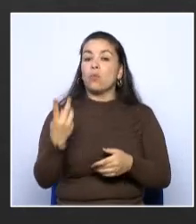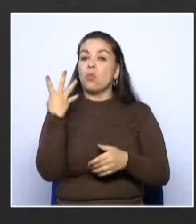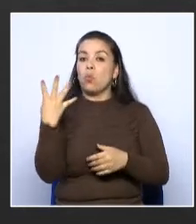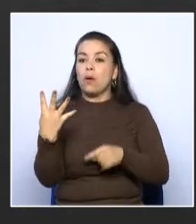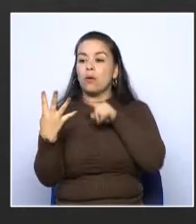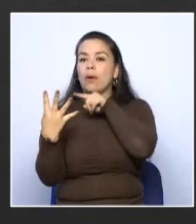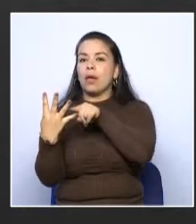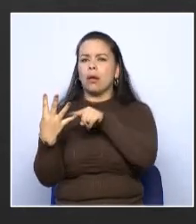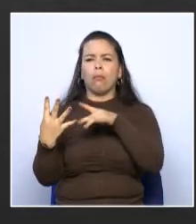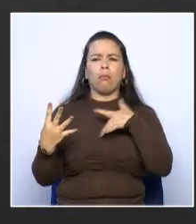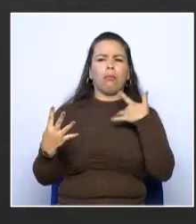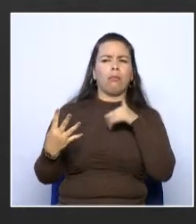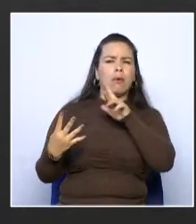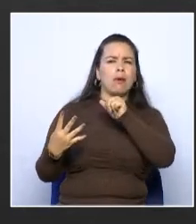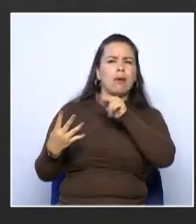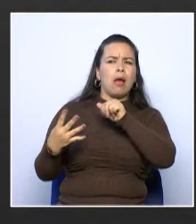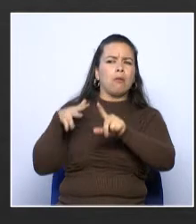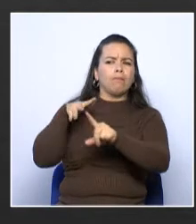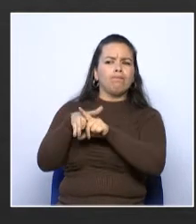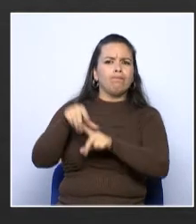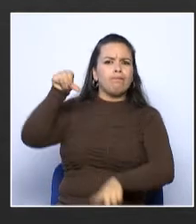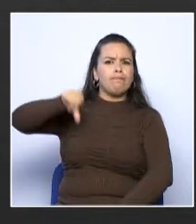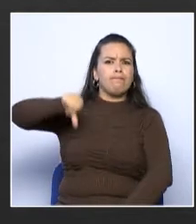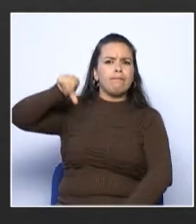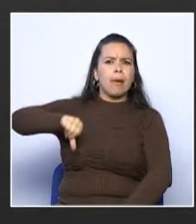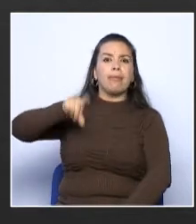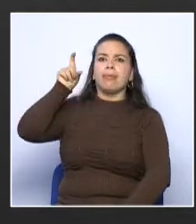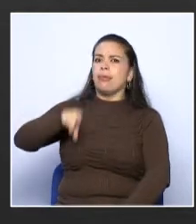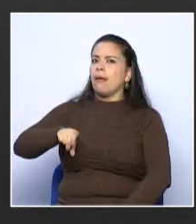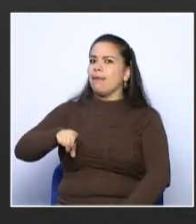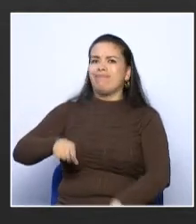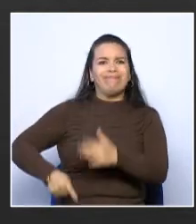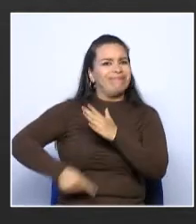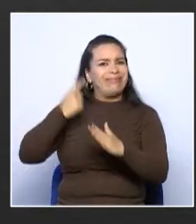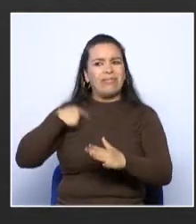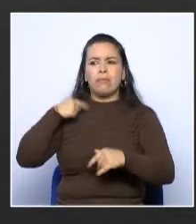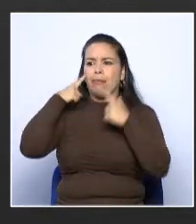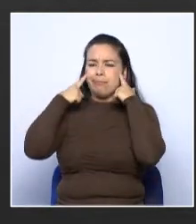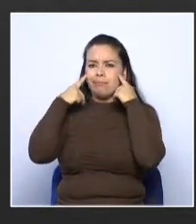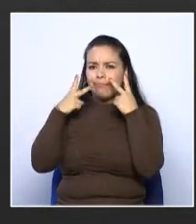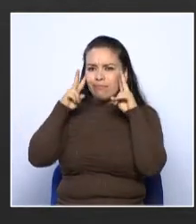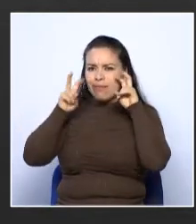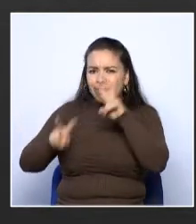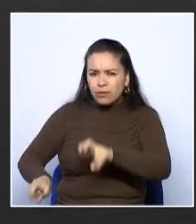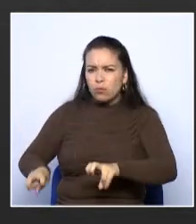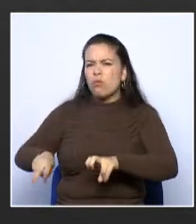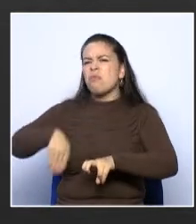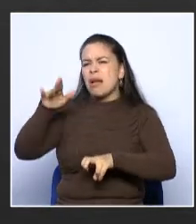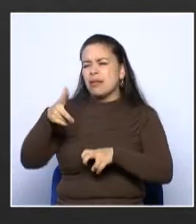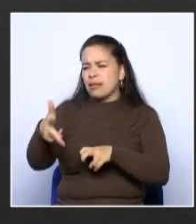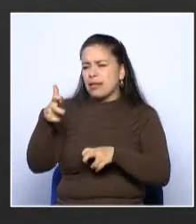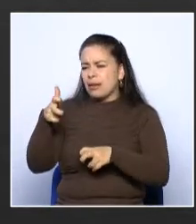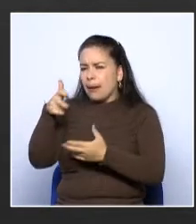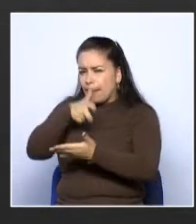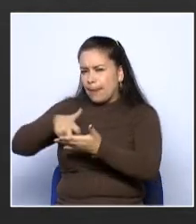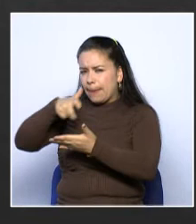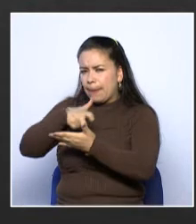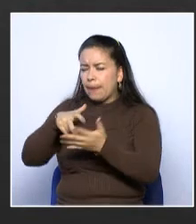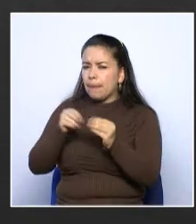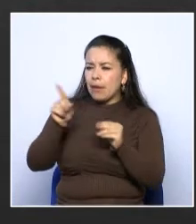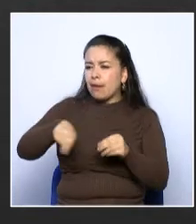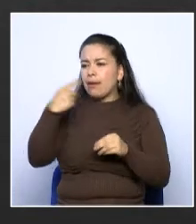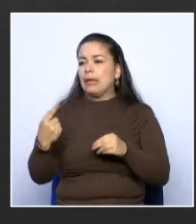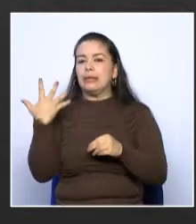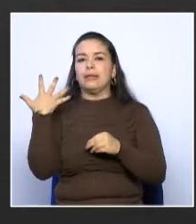que es sospechosa de malignidad, entonces ahí hay que hacer algún otro estudio, generalmente es una biopsia. El 5 es que